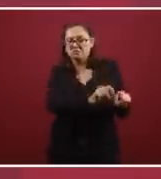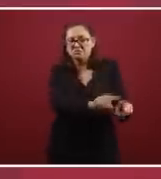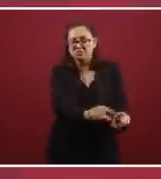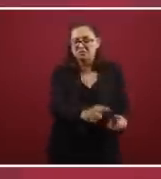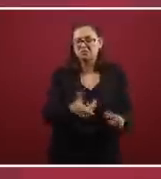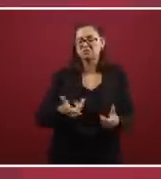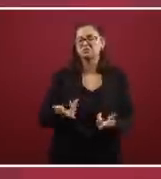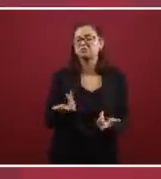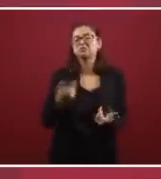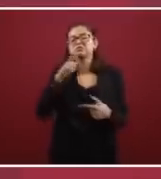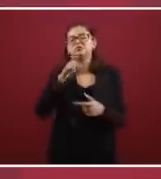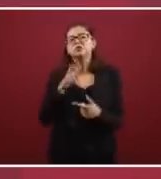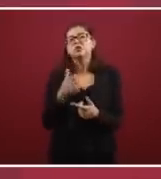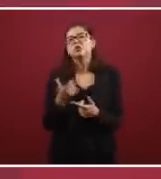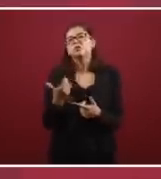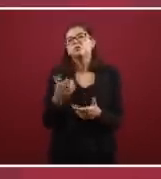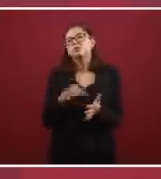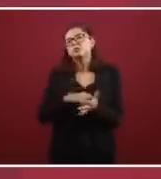cuando